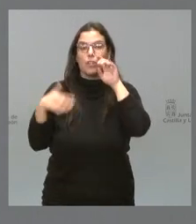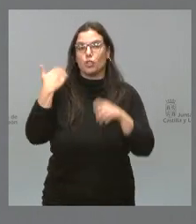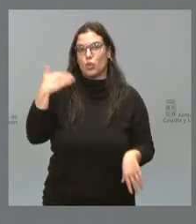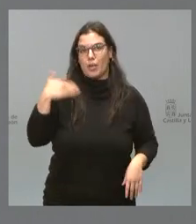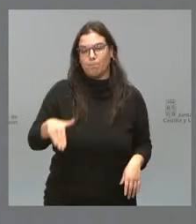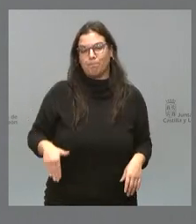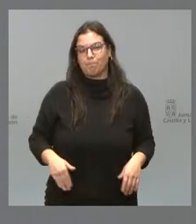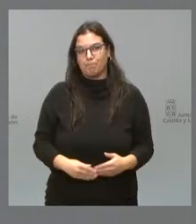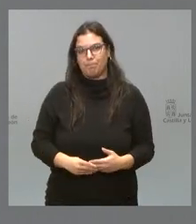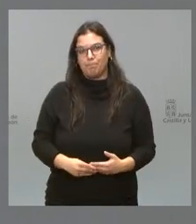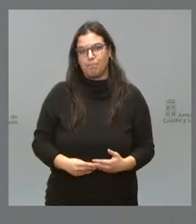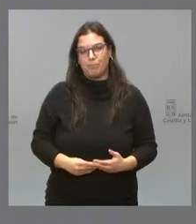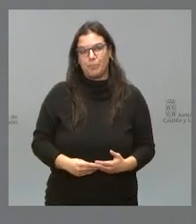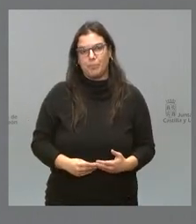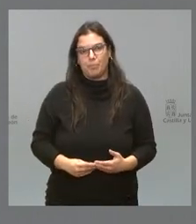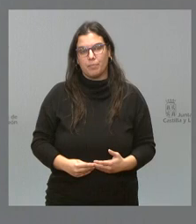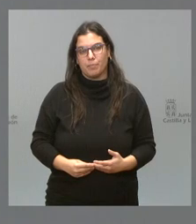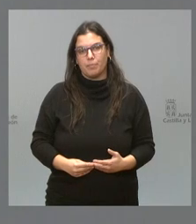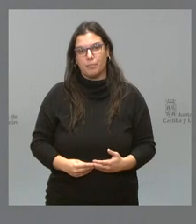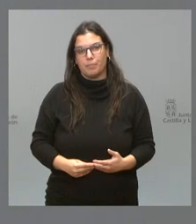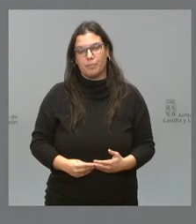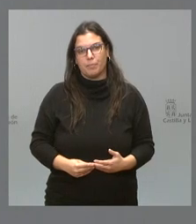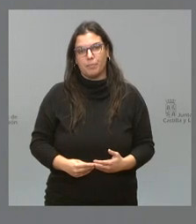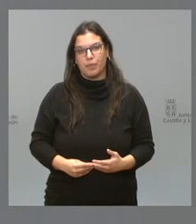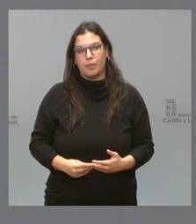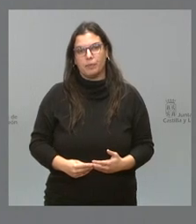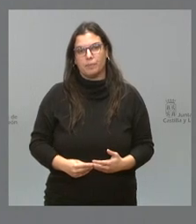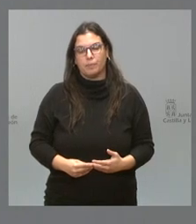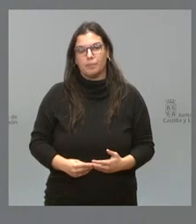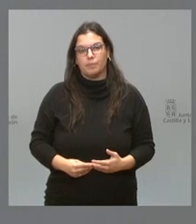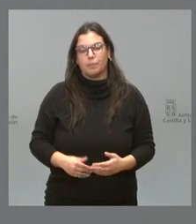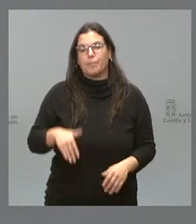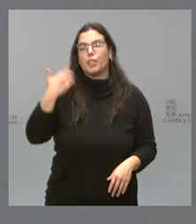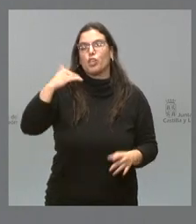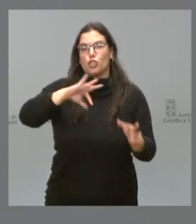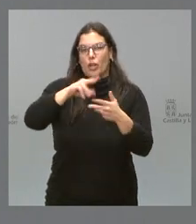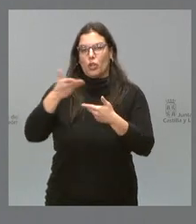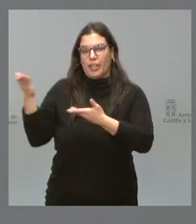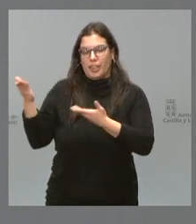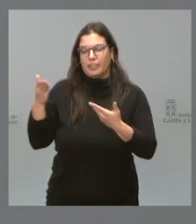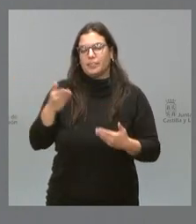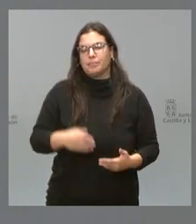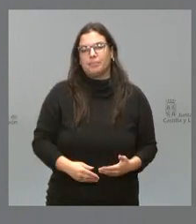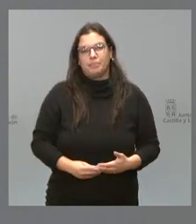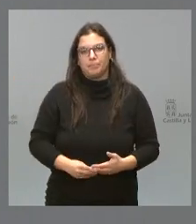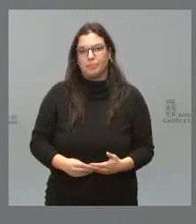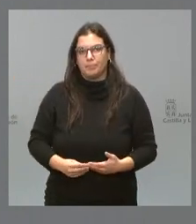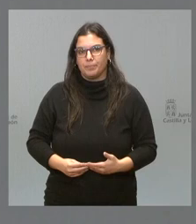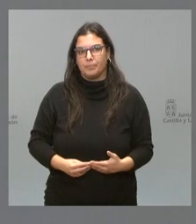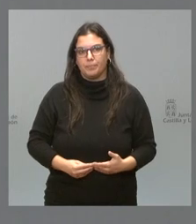Allí está como siempre o como casi siempre Sergio García de Soria noticias adelante Sergio